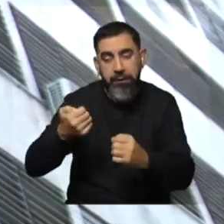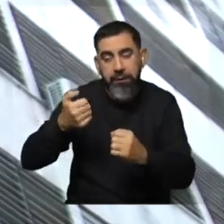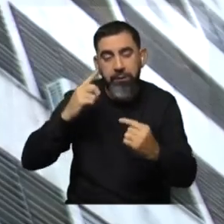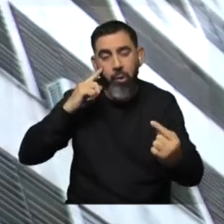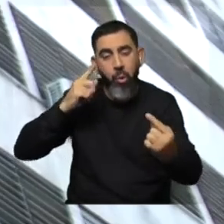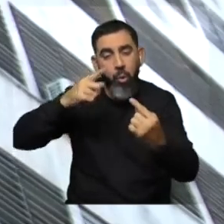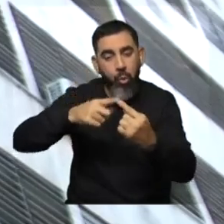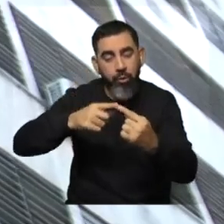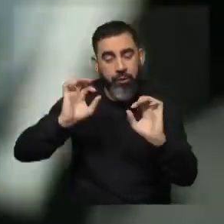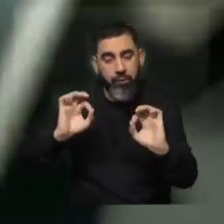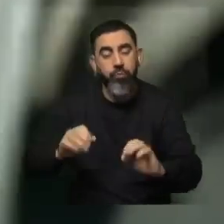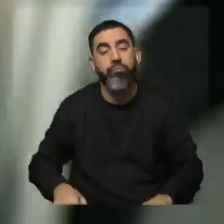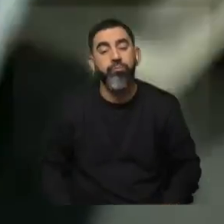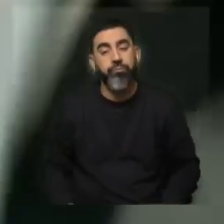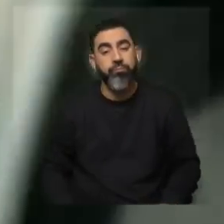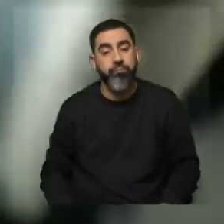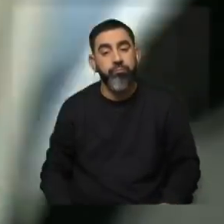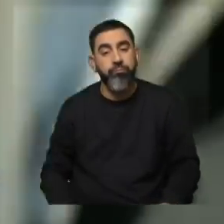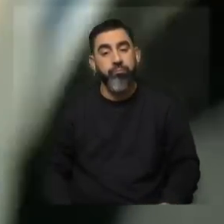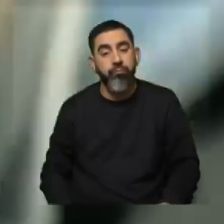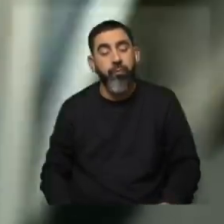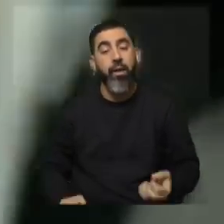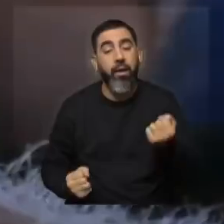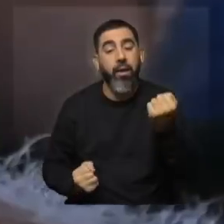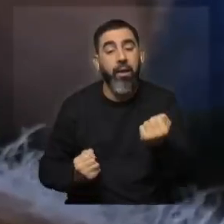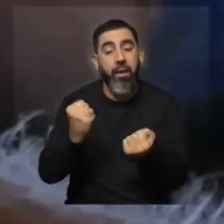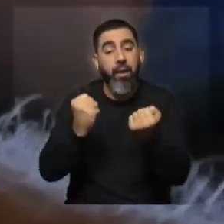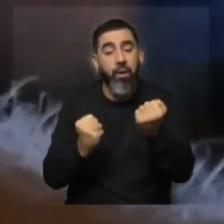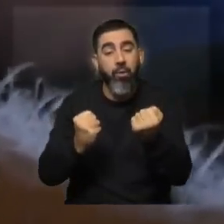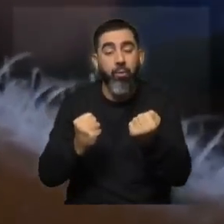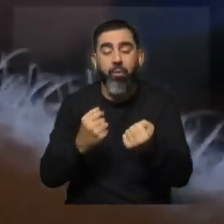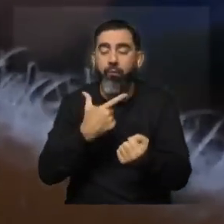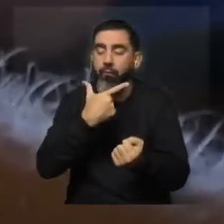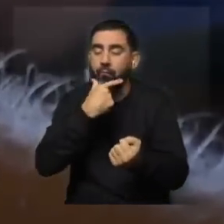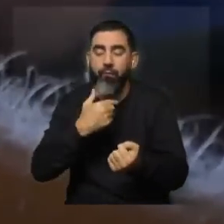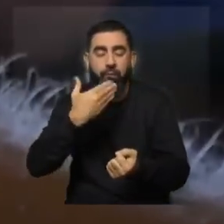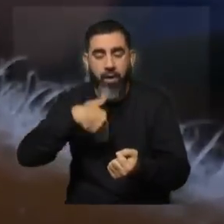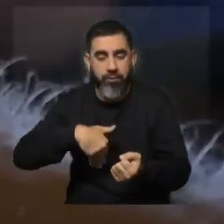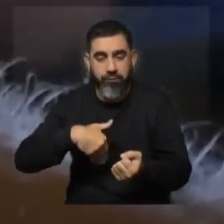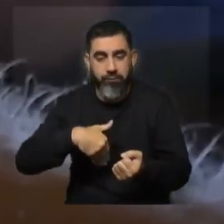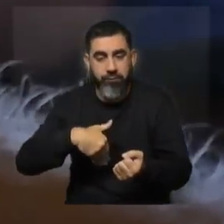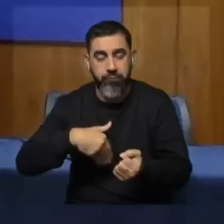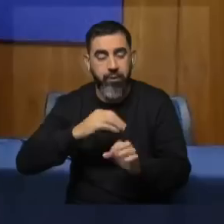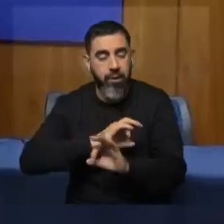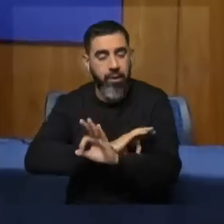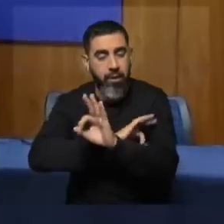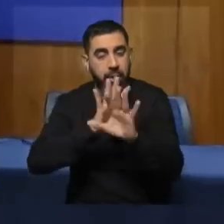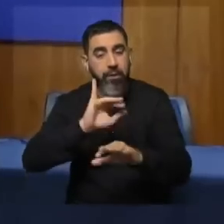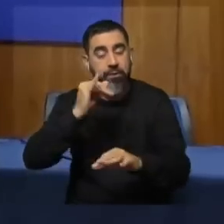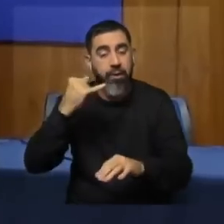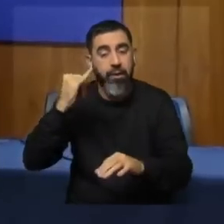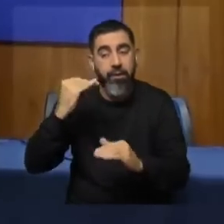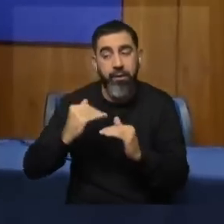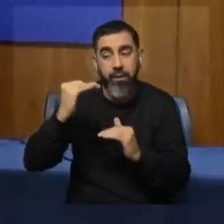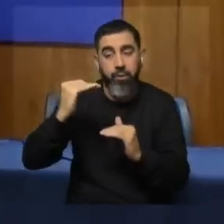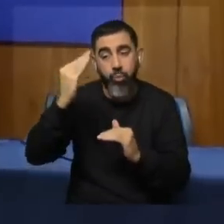a los objetivos que estamos buscando que es una medida que los agentes económicos la leen bastante fácil porque es bien Clara la señal de si la tasa sube